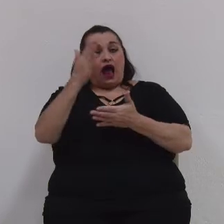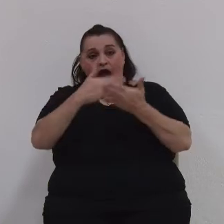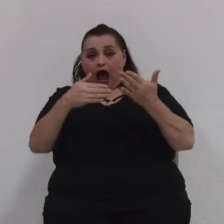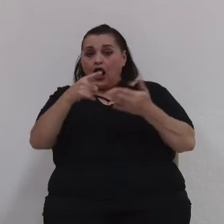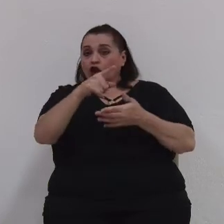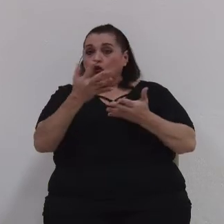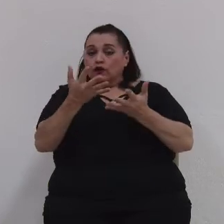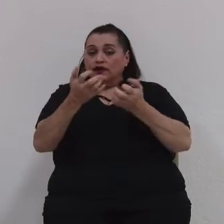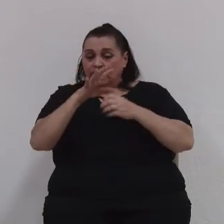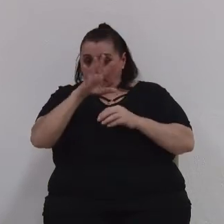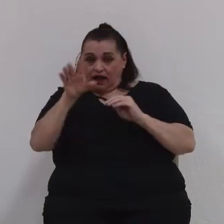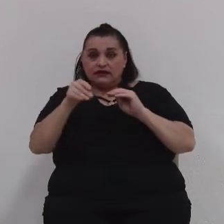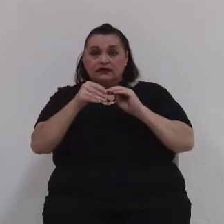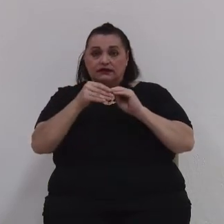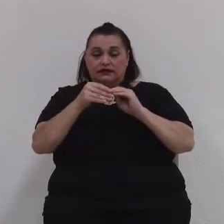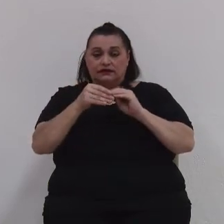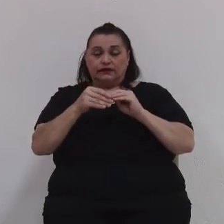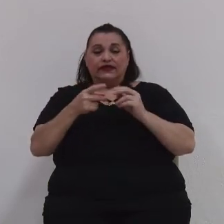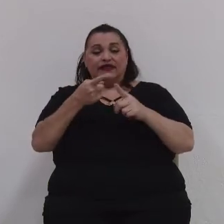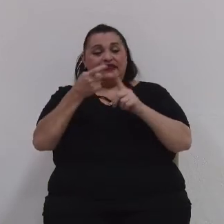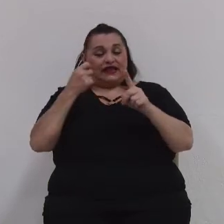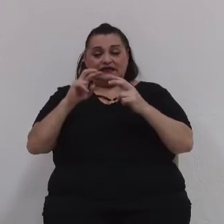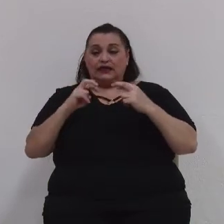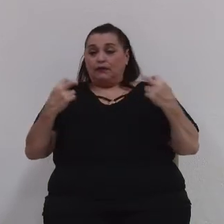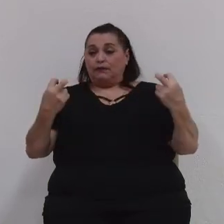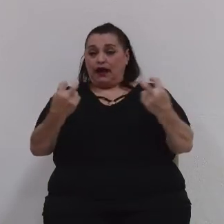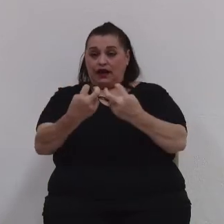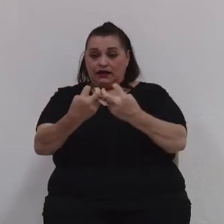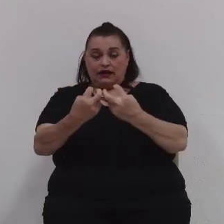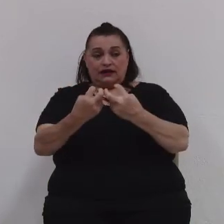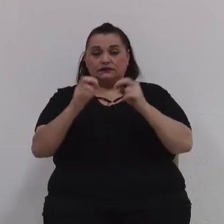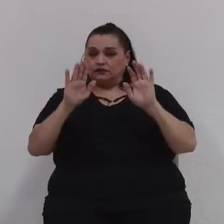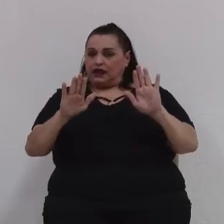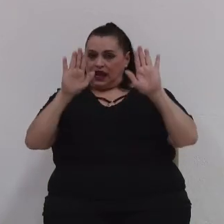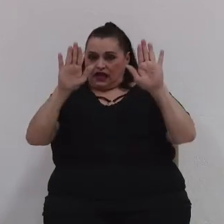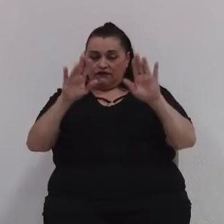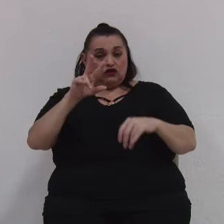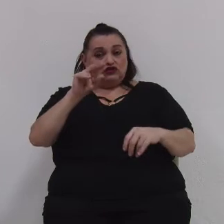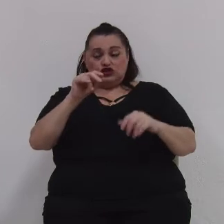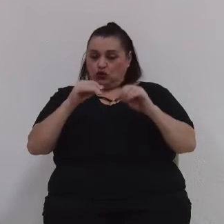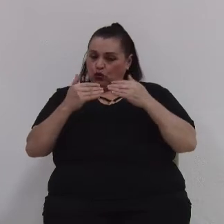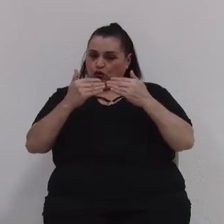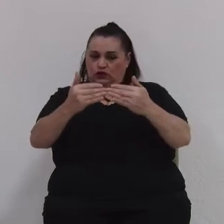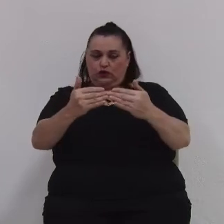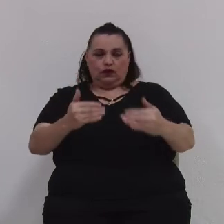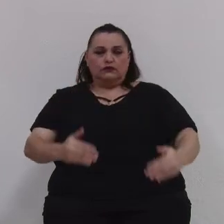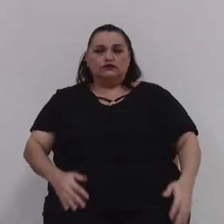quisieran añadir ustedes desde el panel, magnífico, si no, escuchamos al público.